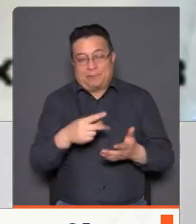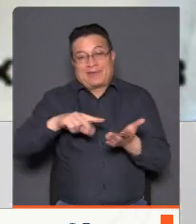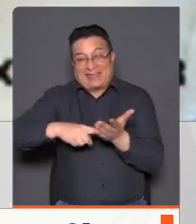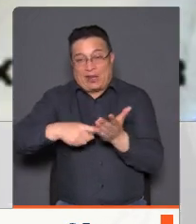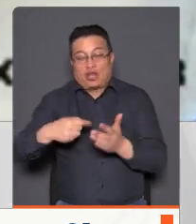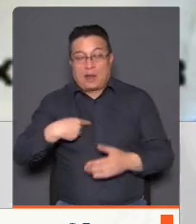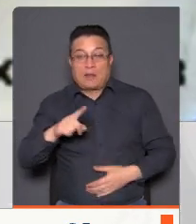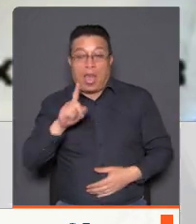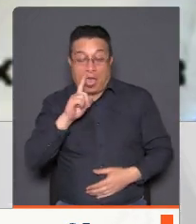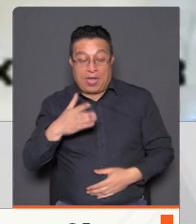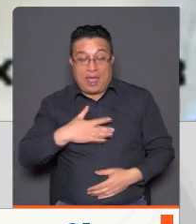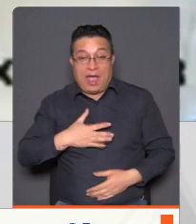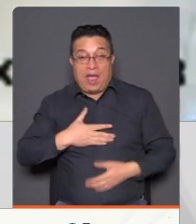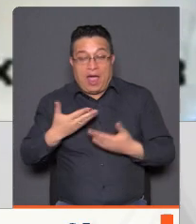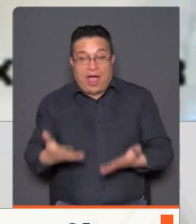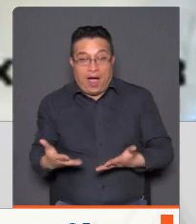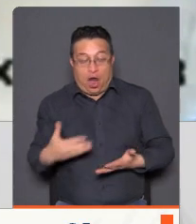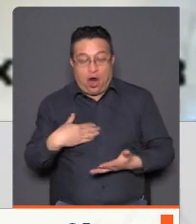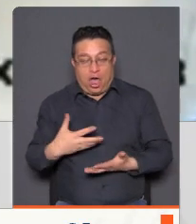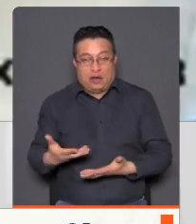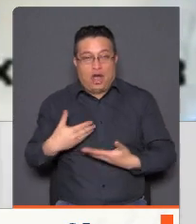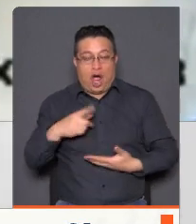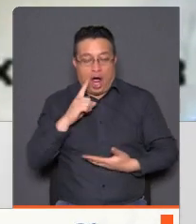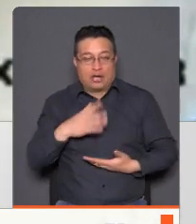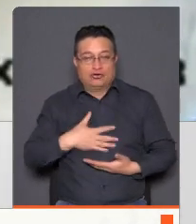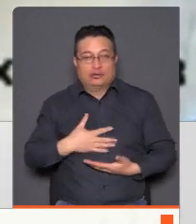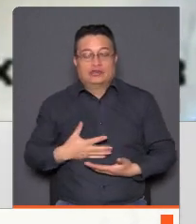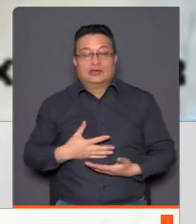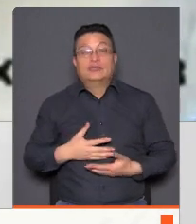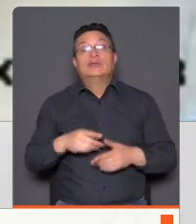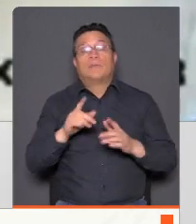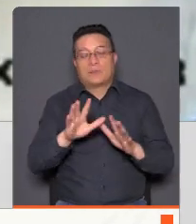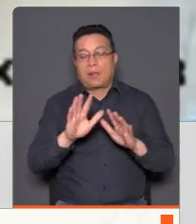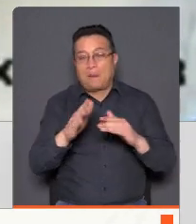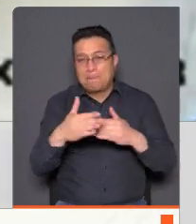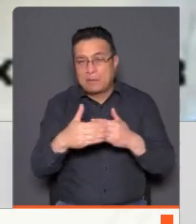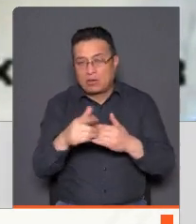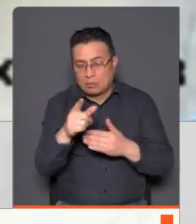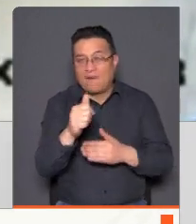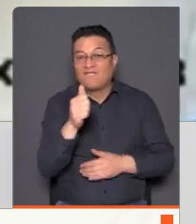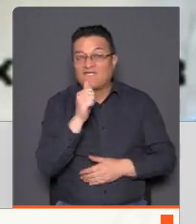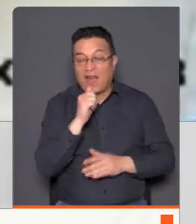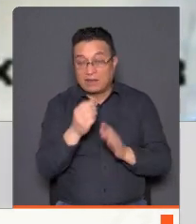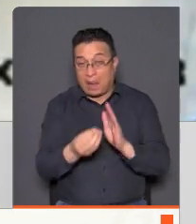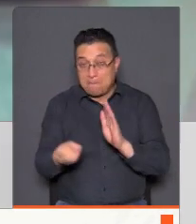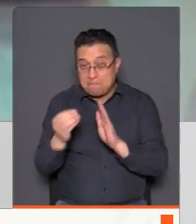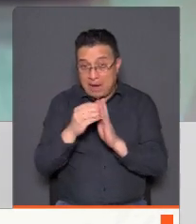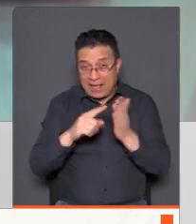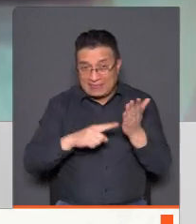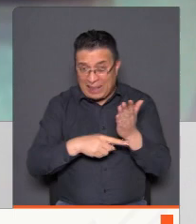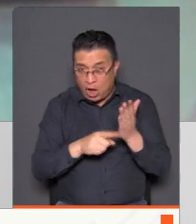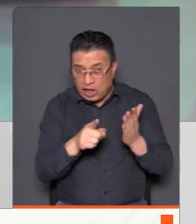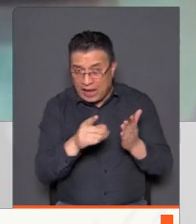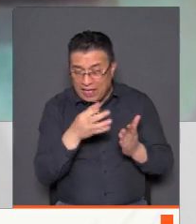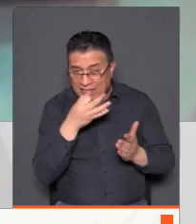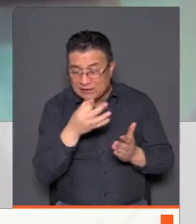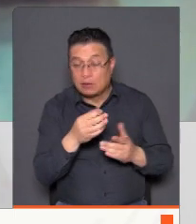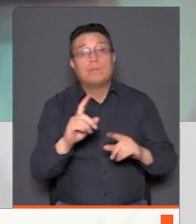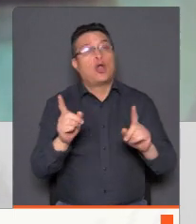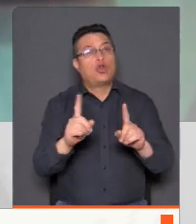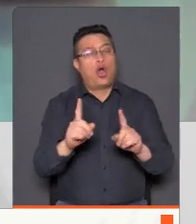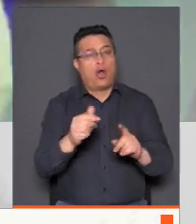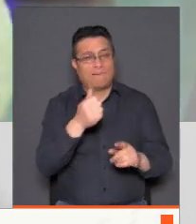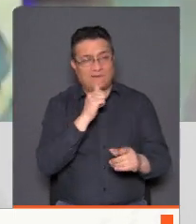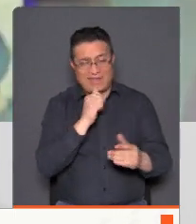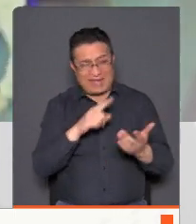día debiera estar a nuestra disposición. Fíjese que... Perdón, ¿les falta más tecnología a Carabineros? ¿Lo entiendo bien? No es que nos falte. Yo creo